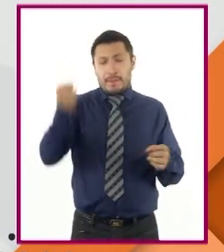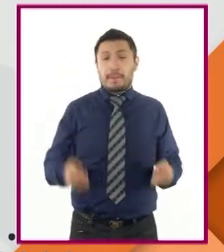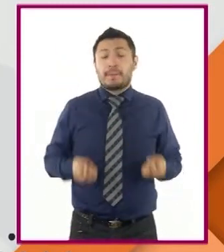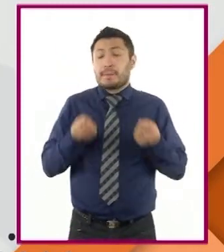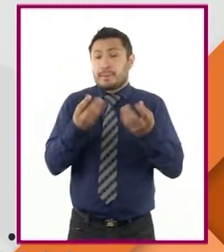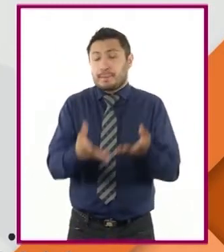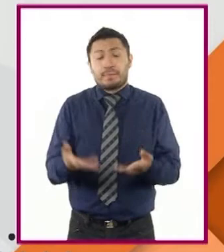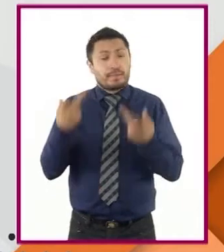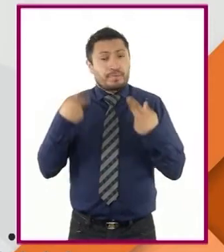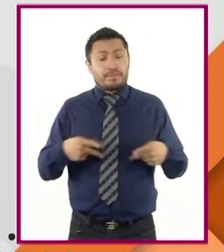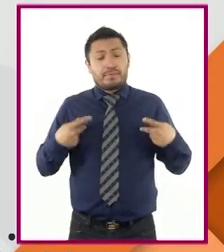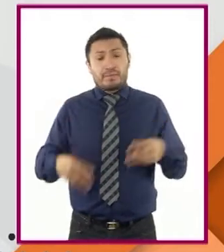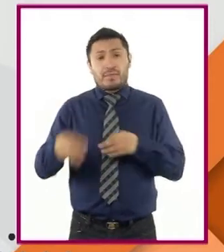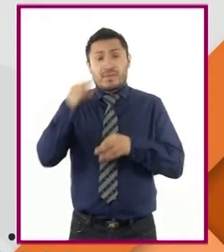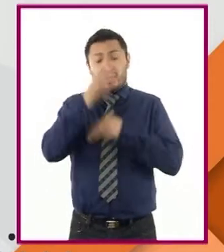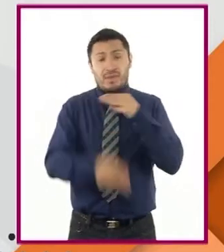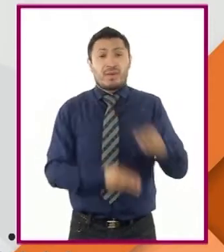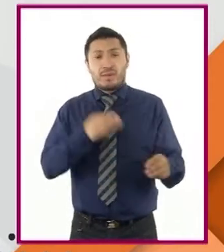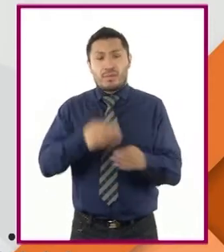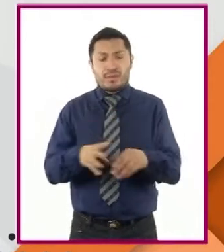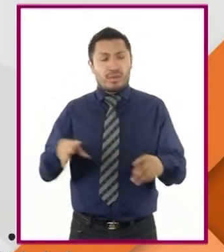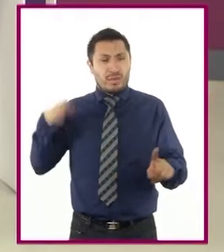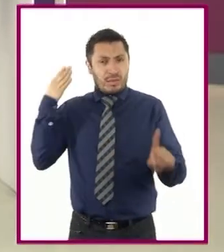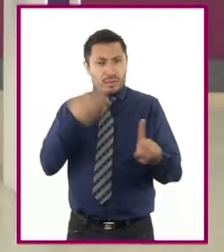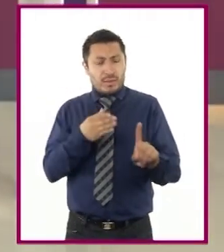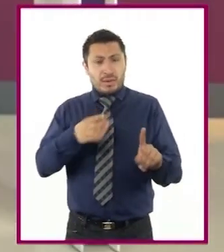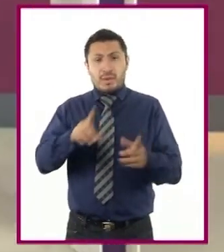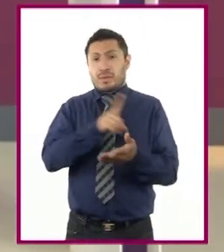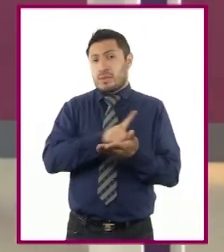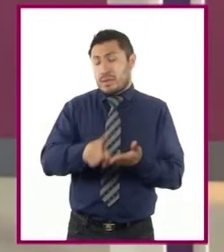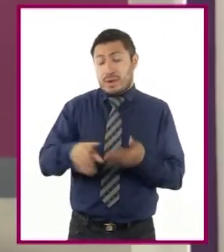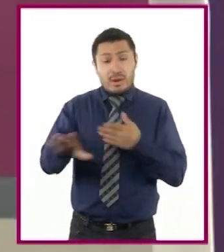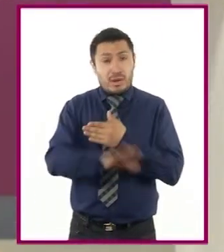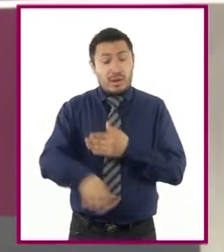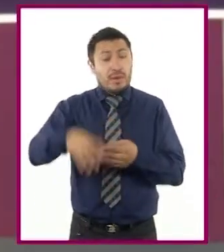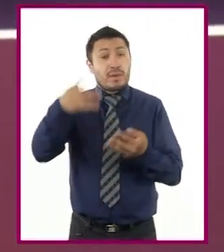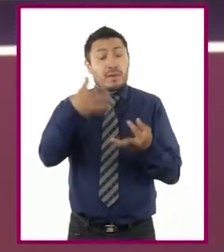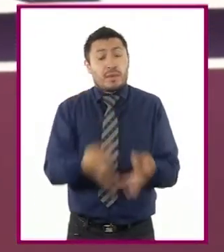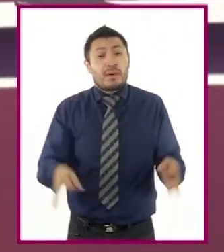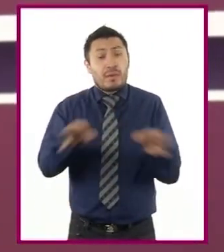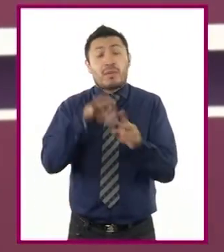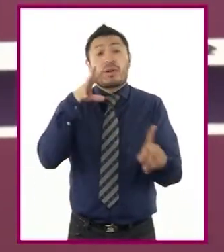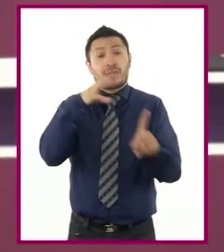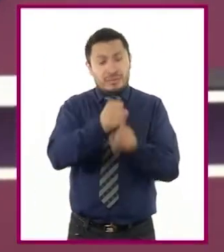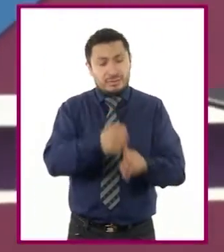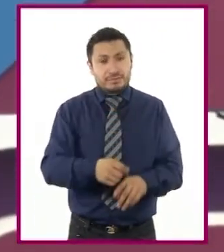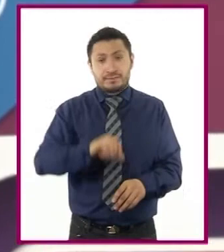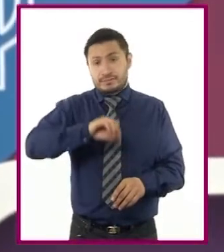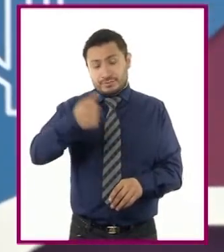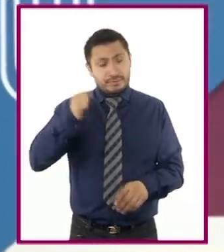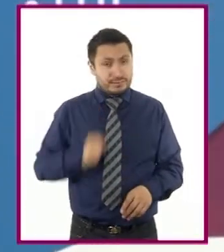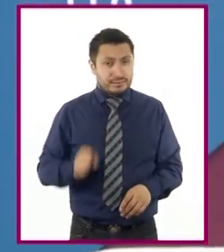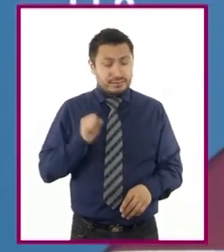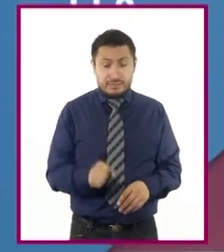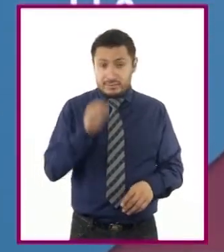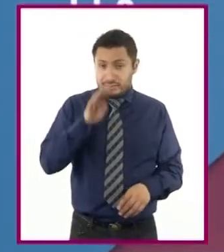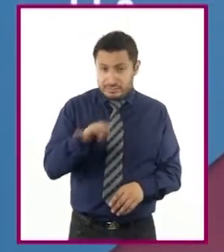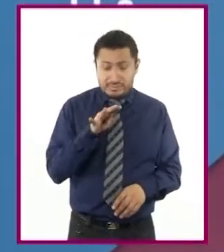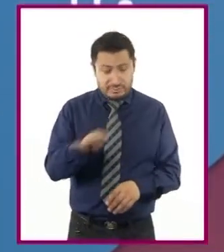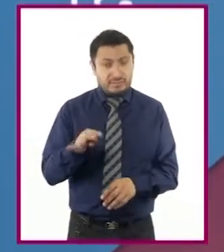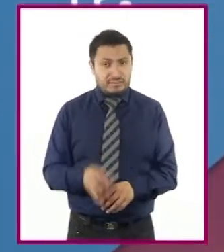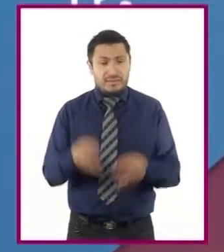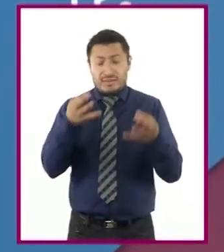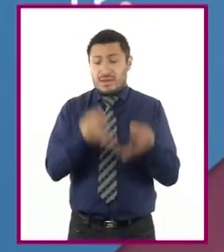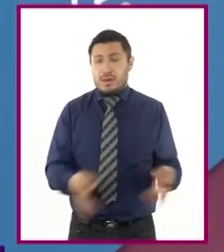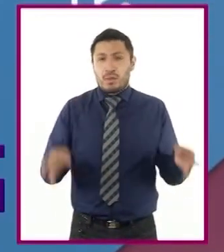en su lucha por conseguir derechos básicos. Por otro lado, el siglo XIX fue testigo de importantes